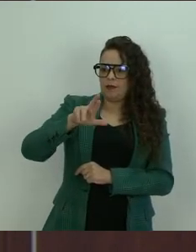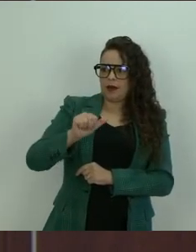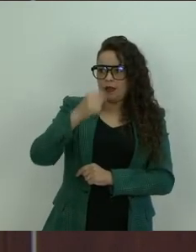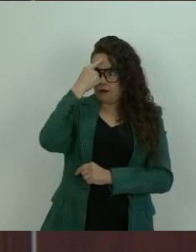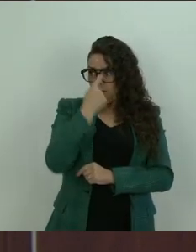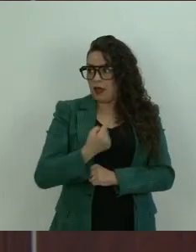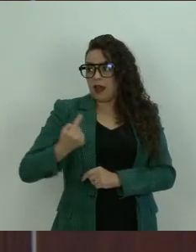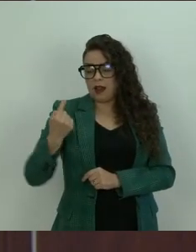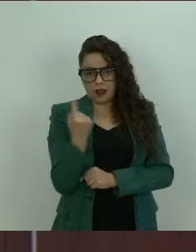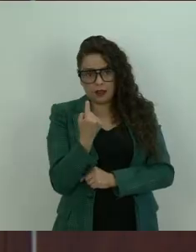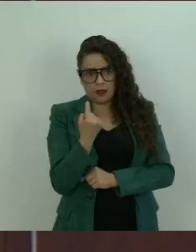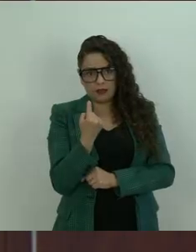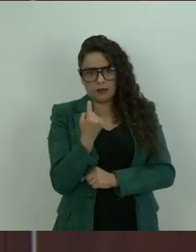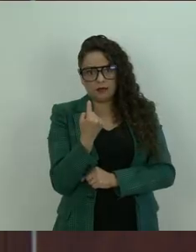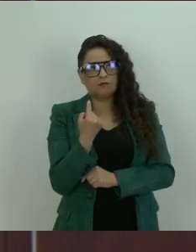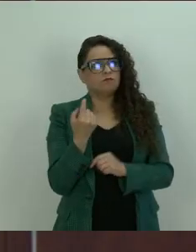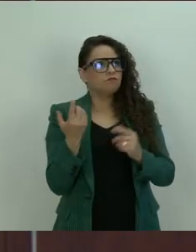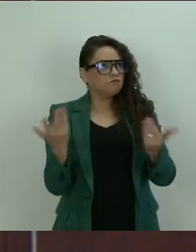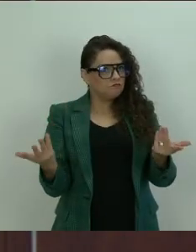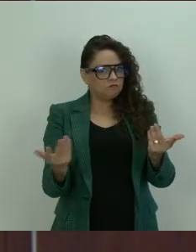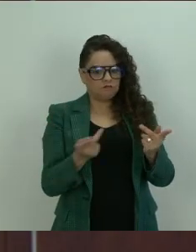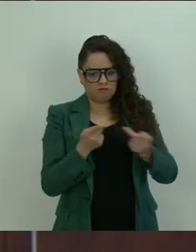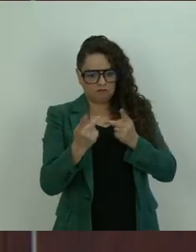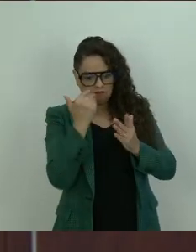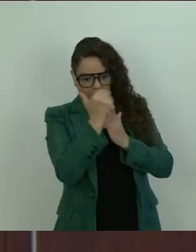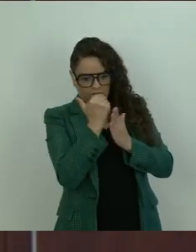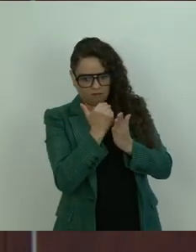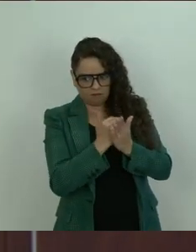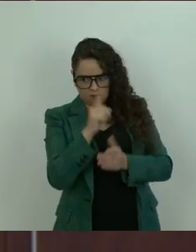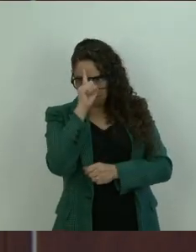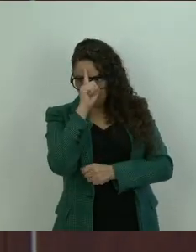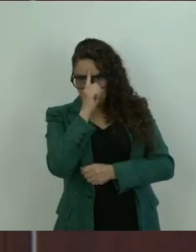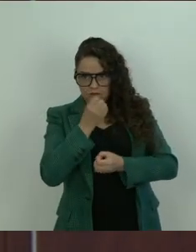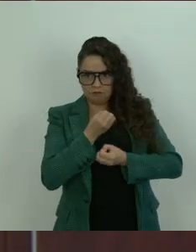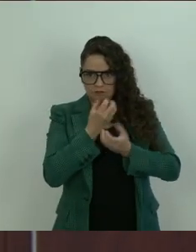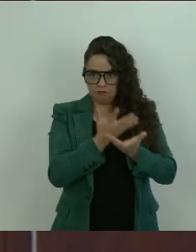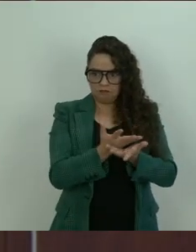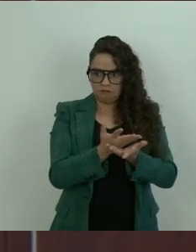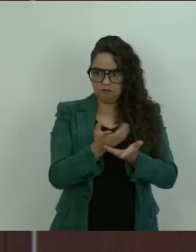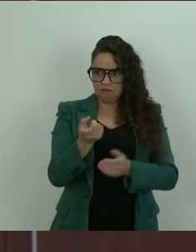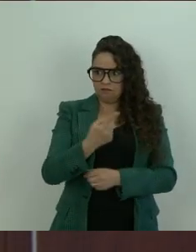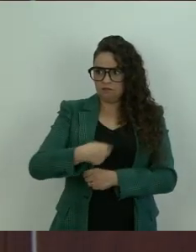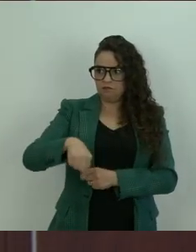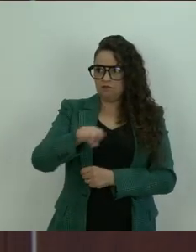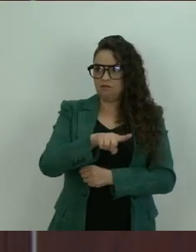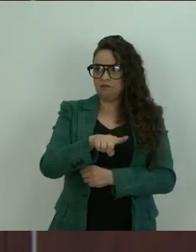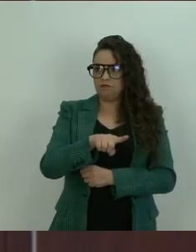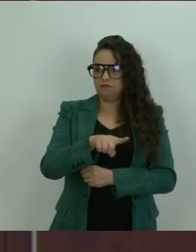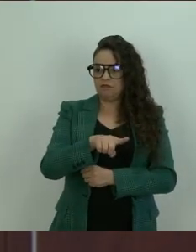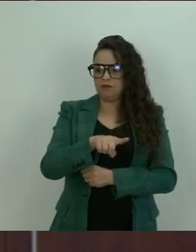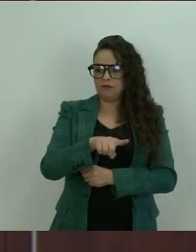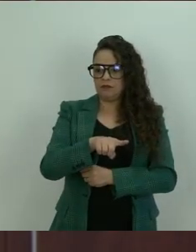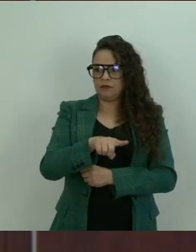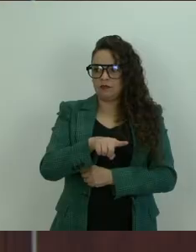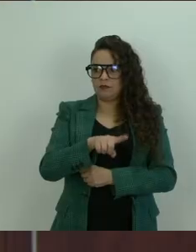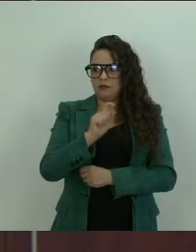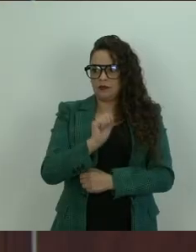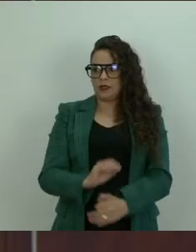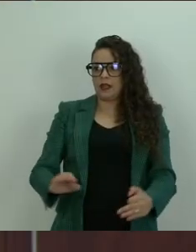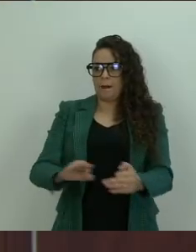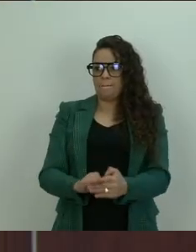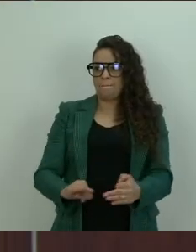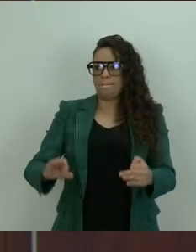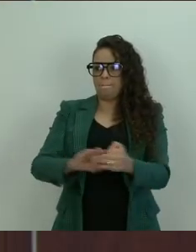solo las recomendaciones que en particular se le hacen Estado a Estado cuando rinden sus informes periódicos. De